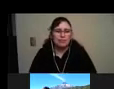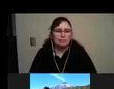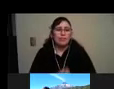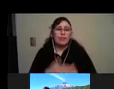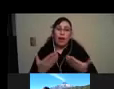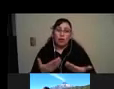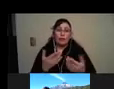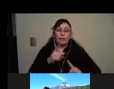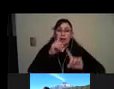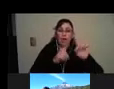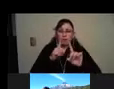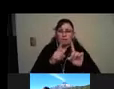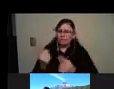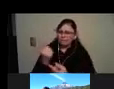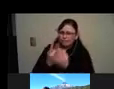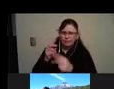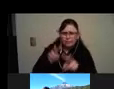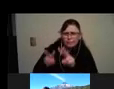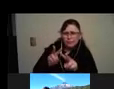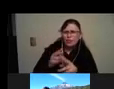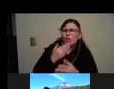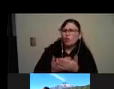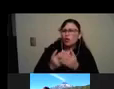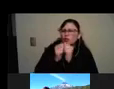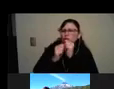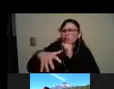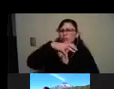Algunos signos clínicos de sospecha de parálisis